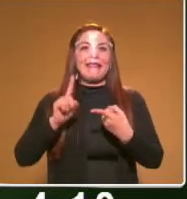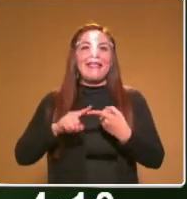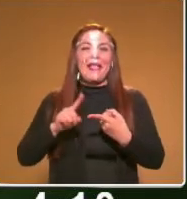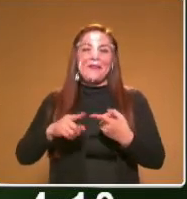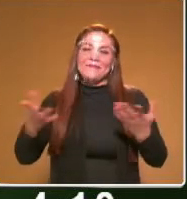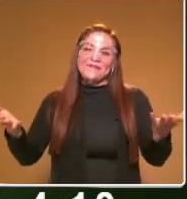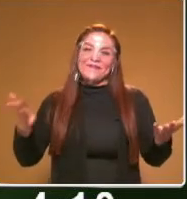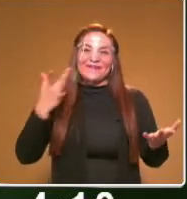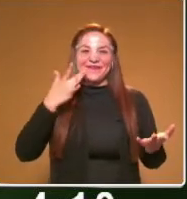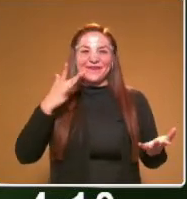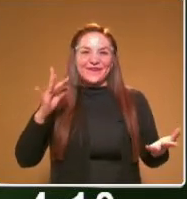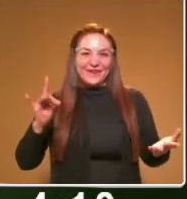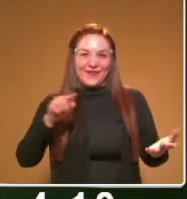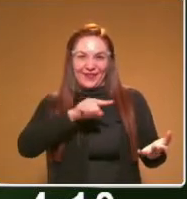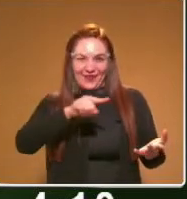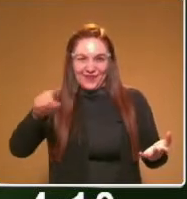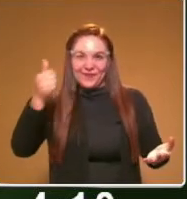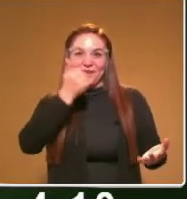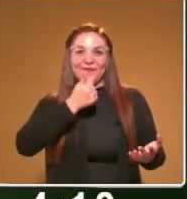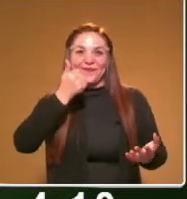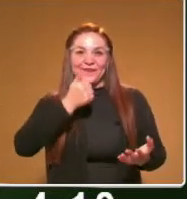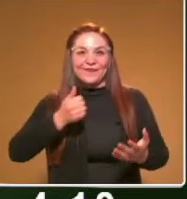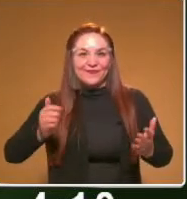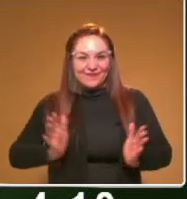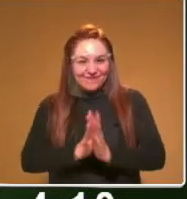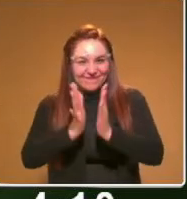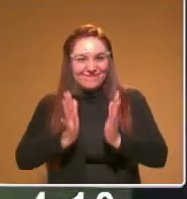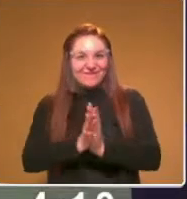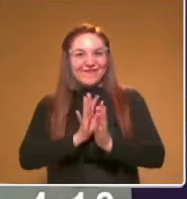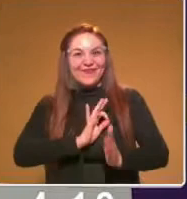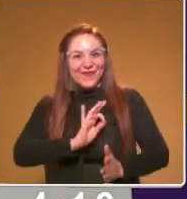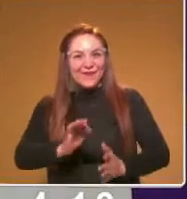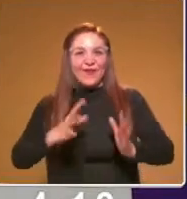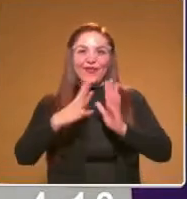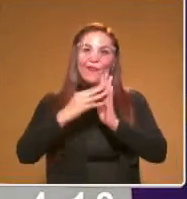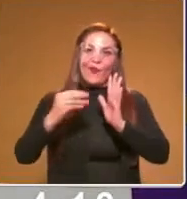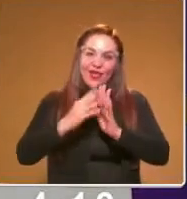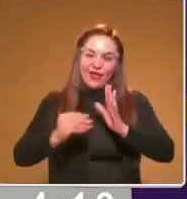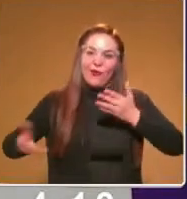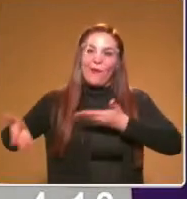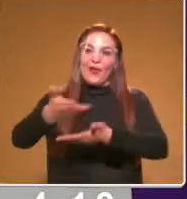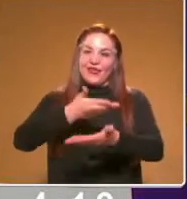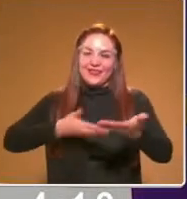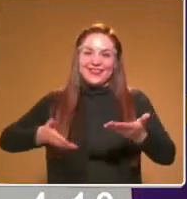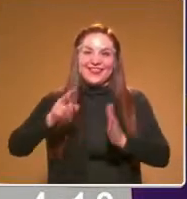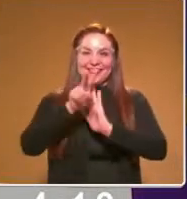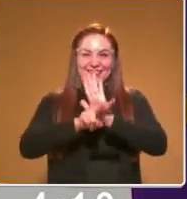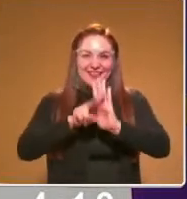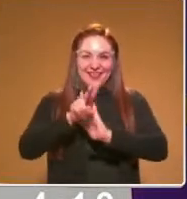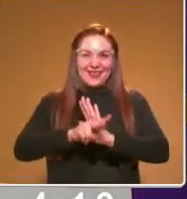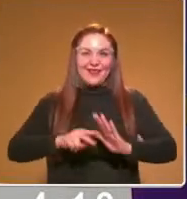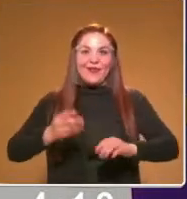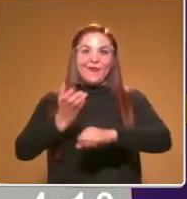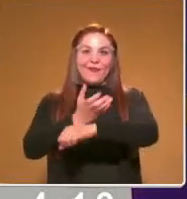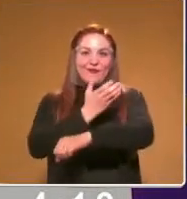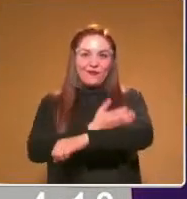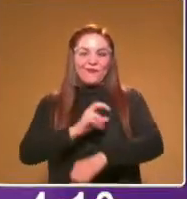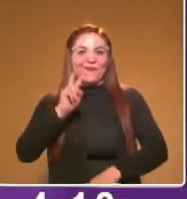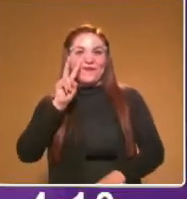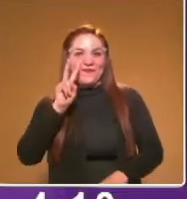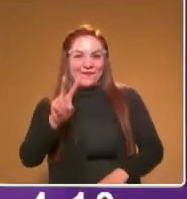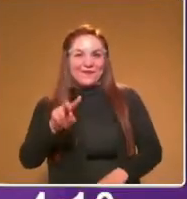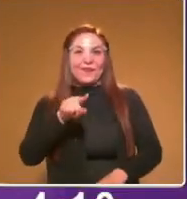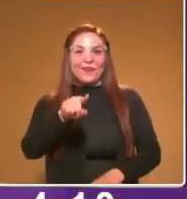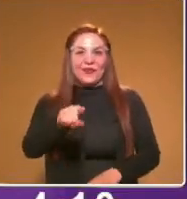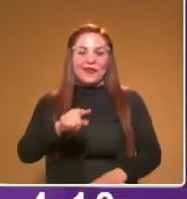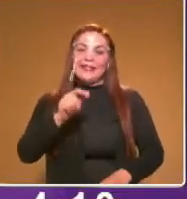facilito con los alumnos para que se animen a participar y nos también compartan este video para que llegue a más de sus compañeros. Y si todavía no están ya activos y